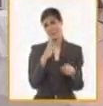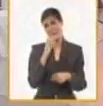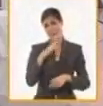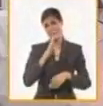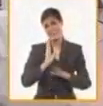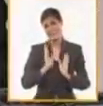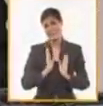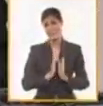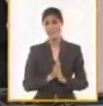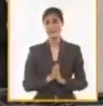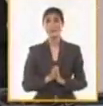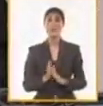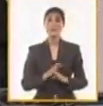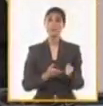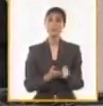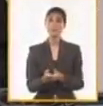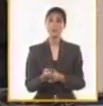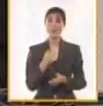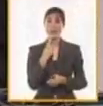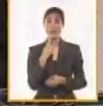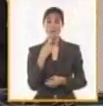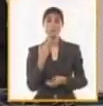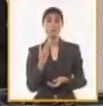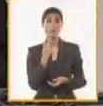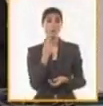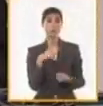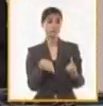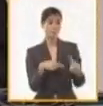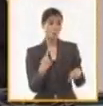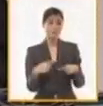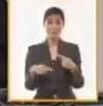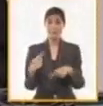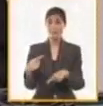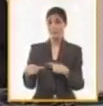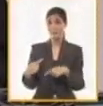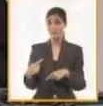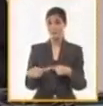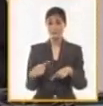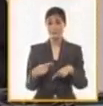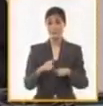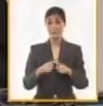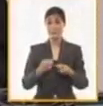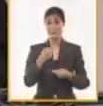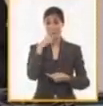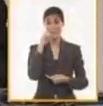sea, han sido respuestas de Rusia a continuos